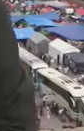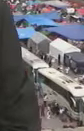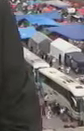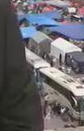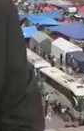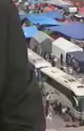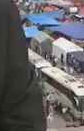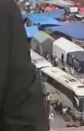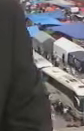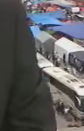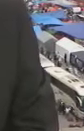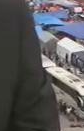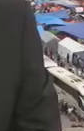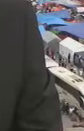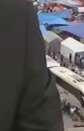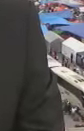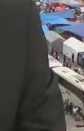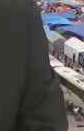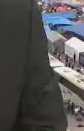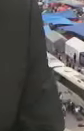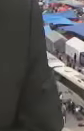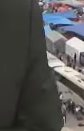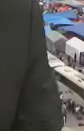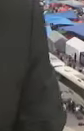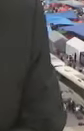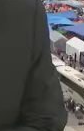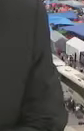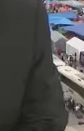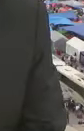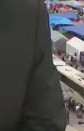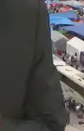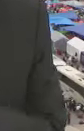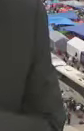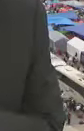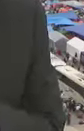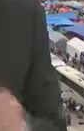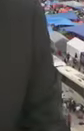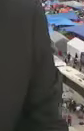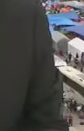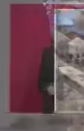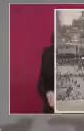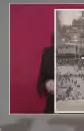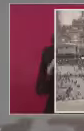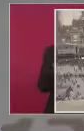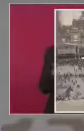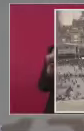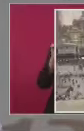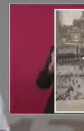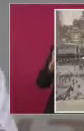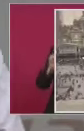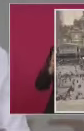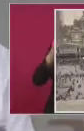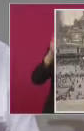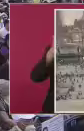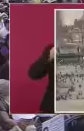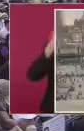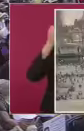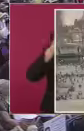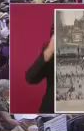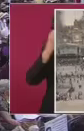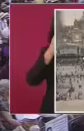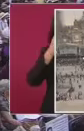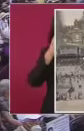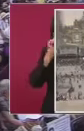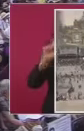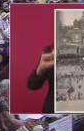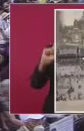en Estados Unidos. El presidente López Obrador se refirió al tema sin duda alguna también, que concluye el remate justo cuando nos